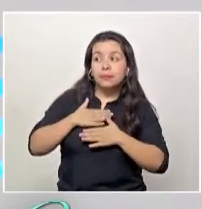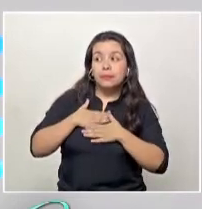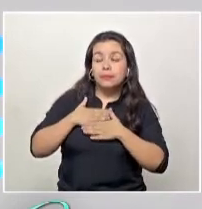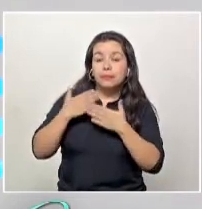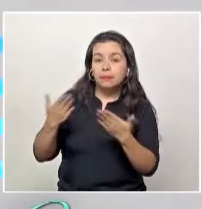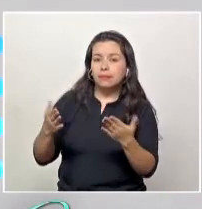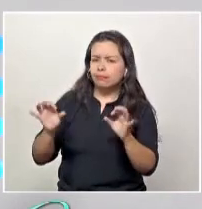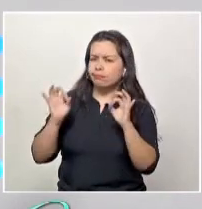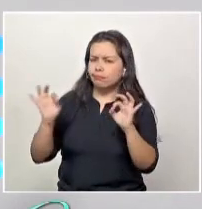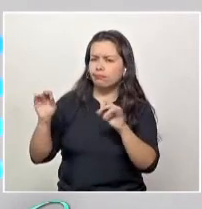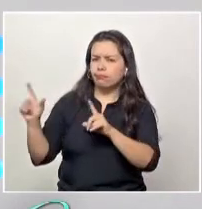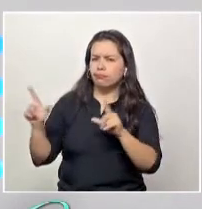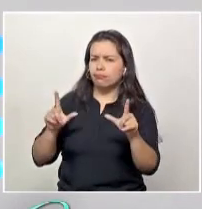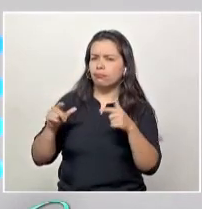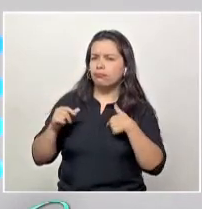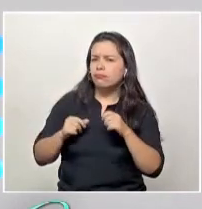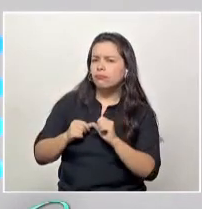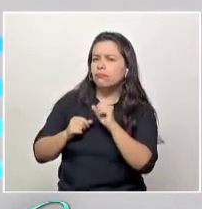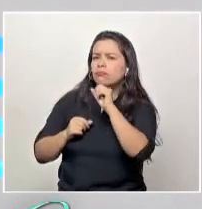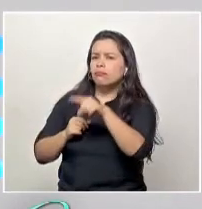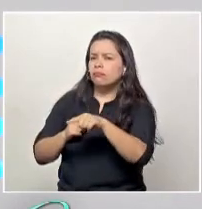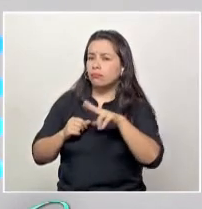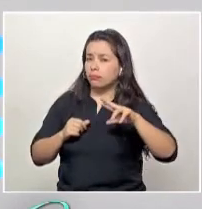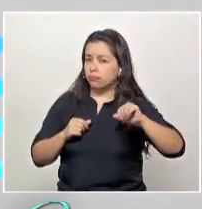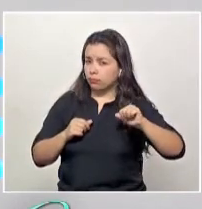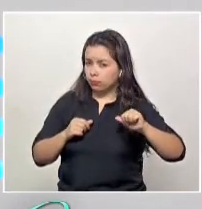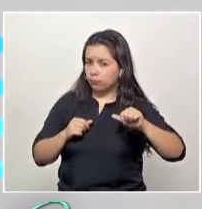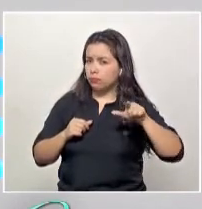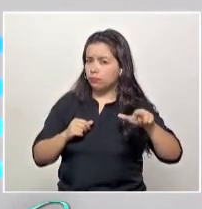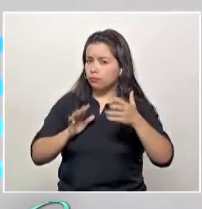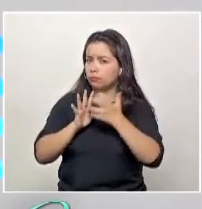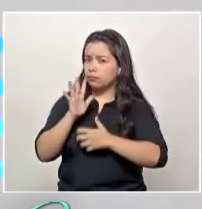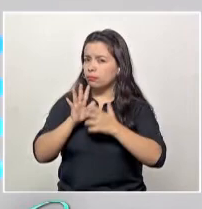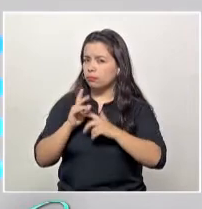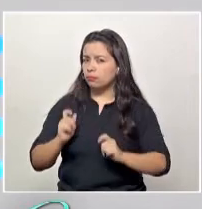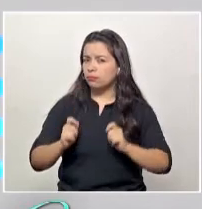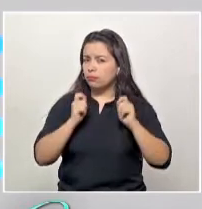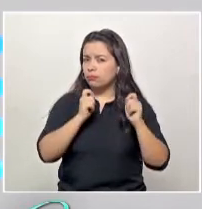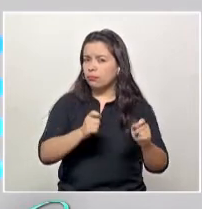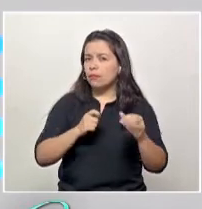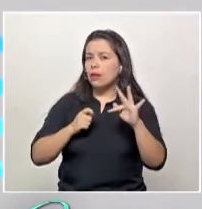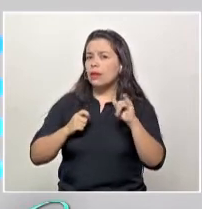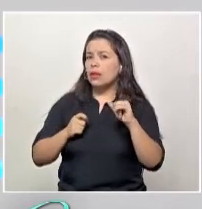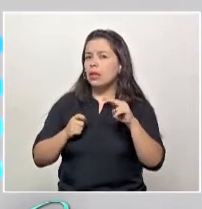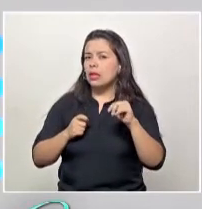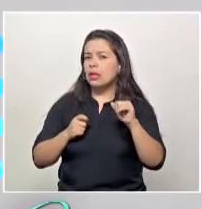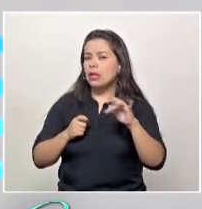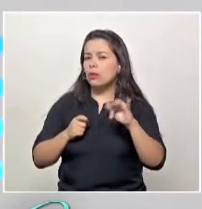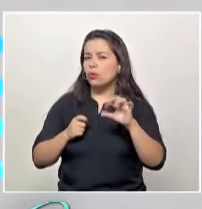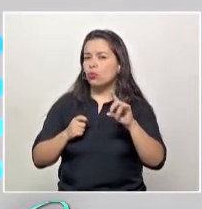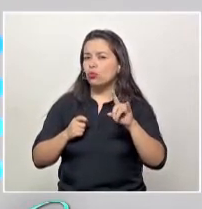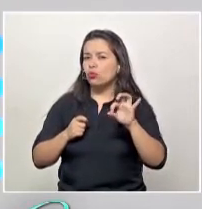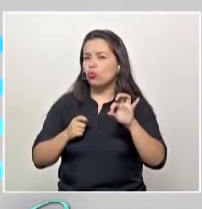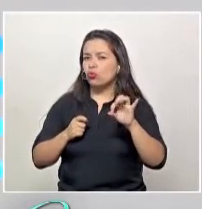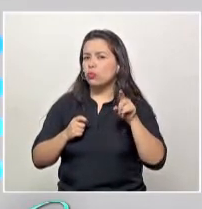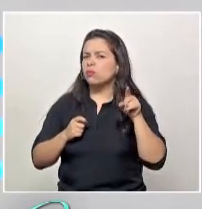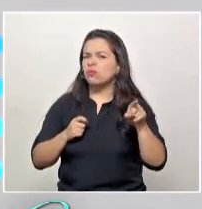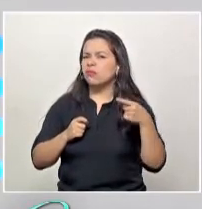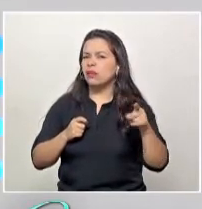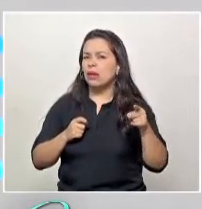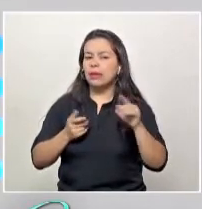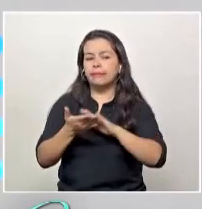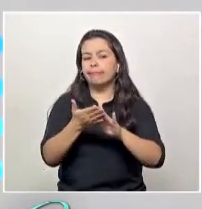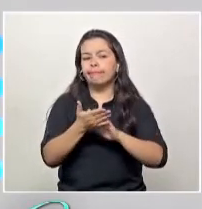su excelente programa. Mi pregunta es que a mi hermana le diagnosticaron un tinnitus. Le dicen que eso no tiene